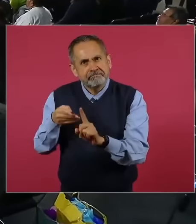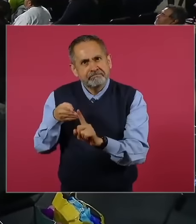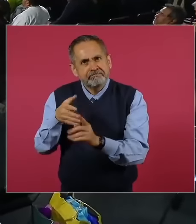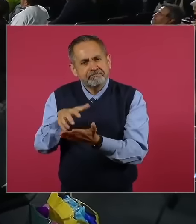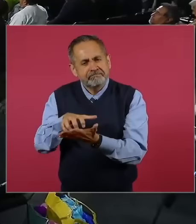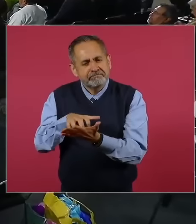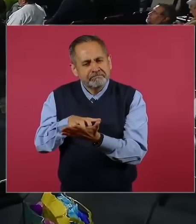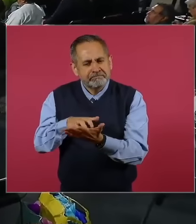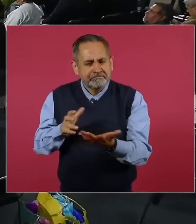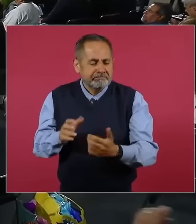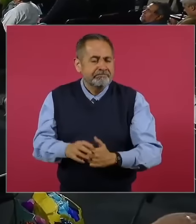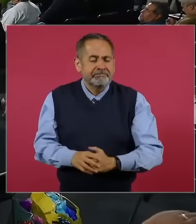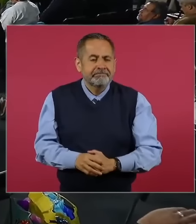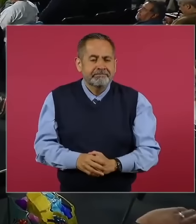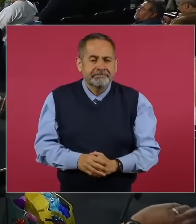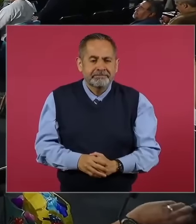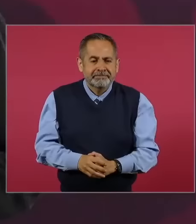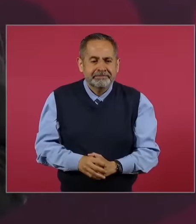Y